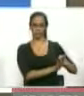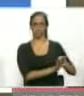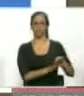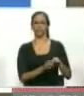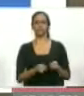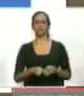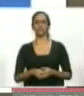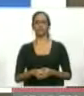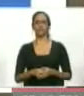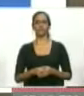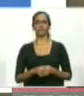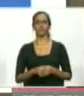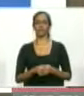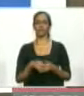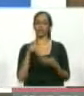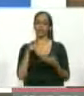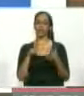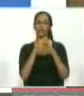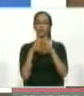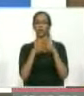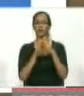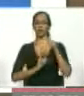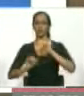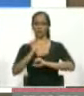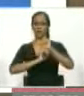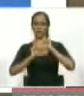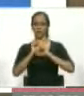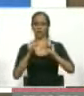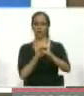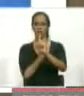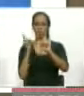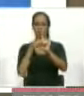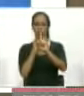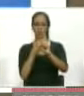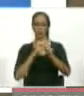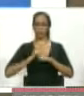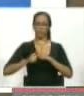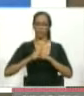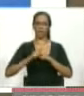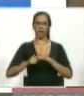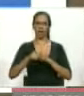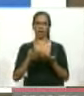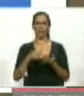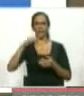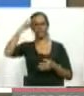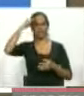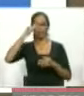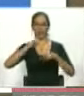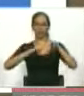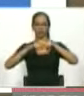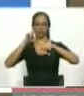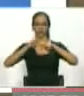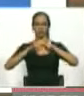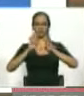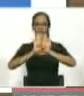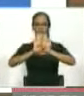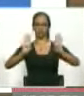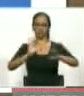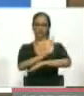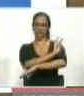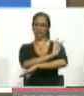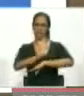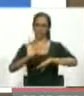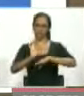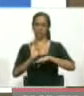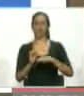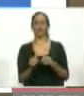señor director y es que el pentágono el desvío de fondos militares para la construcción del muro pro truan desvía